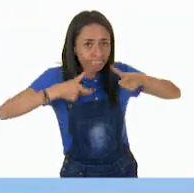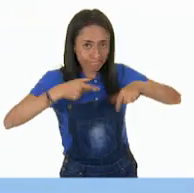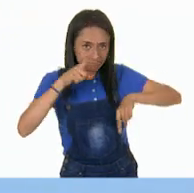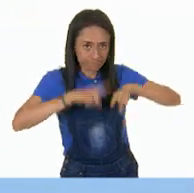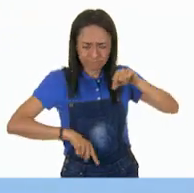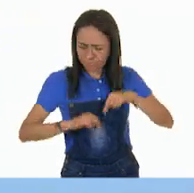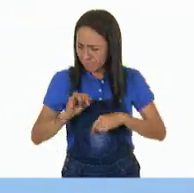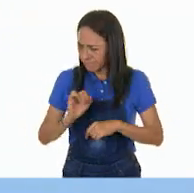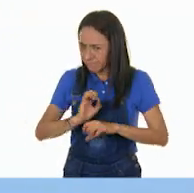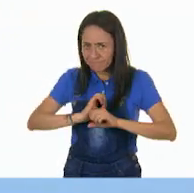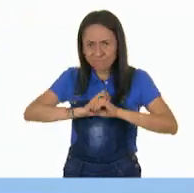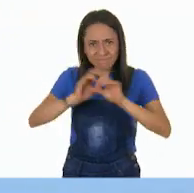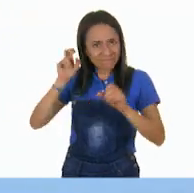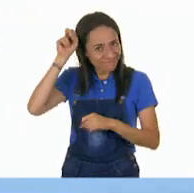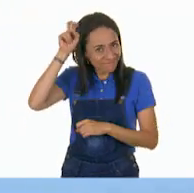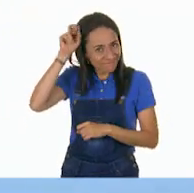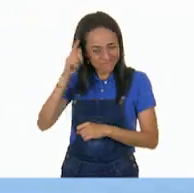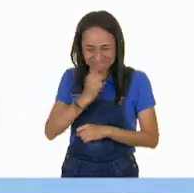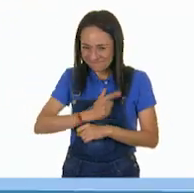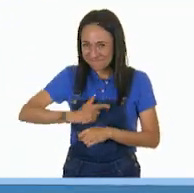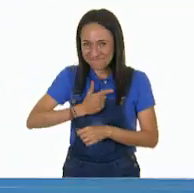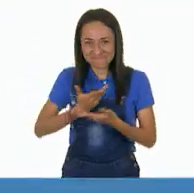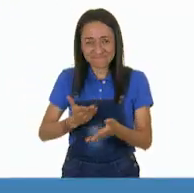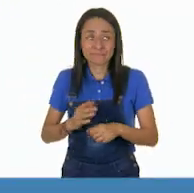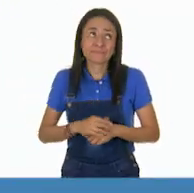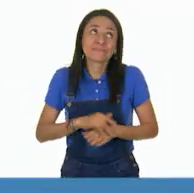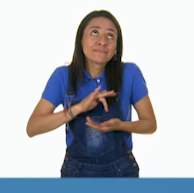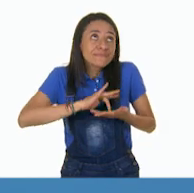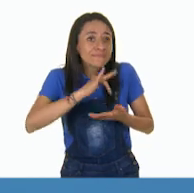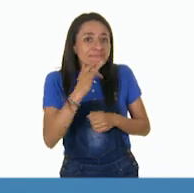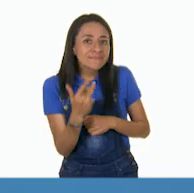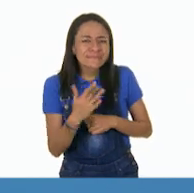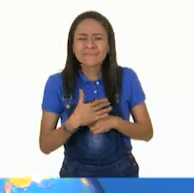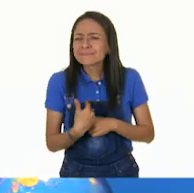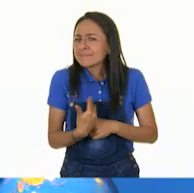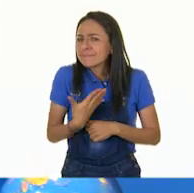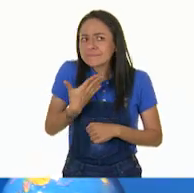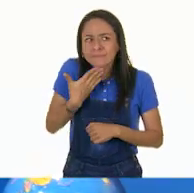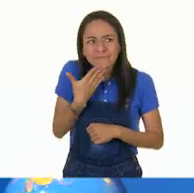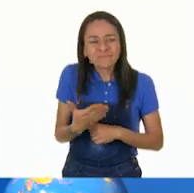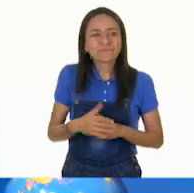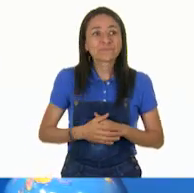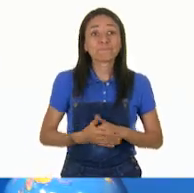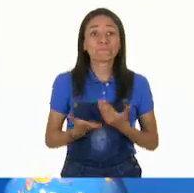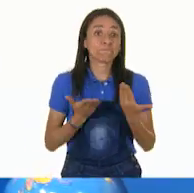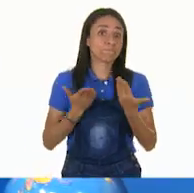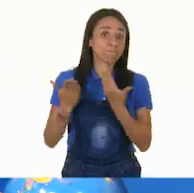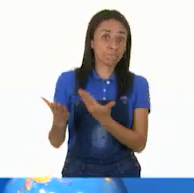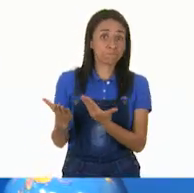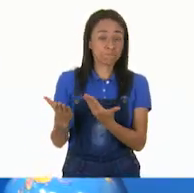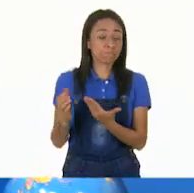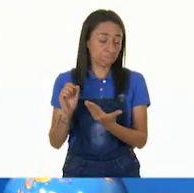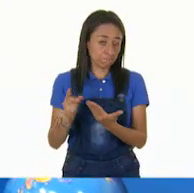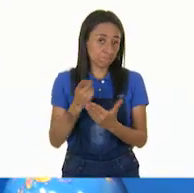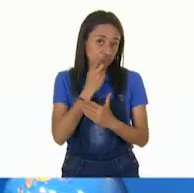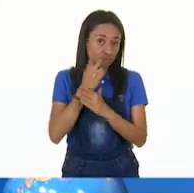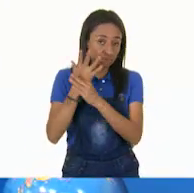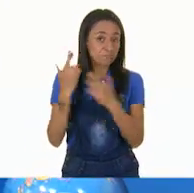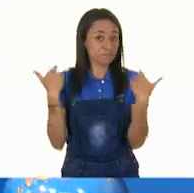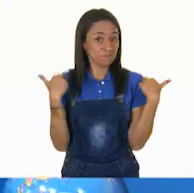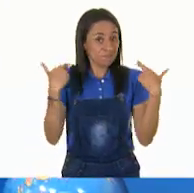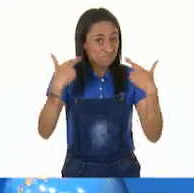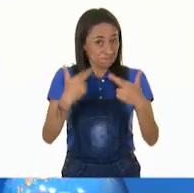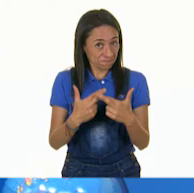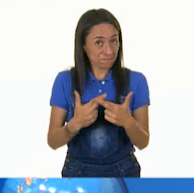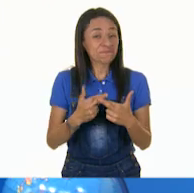con mucho gusto muy bien pues bueno como lo dijo la maestra vamos a tener el gusto de estar con ustedes en